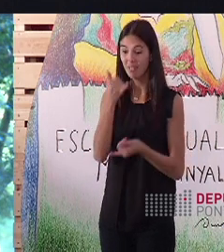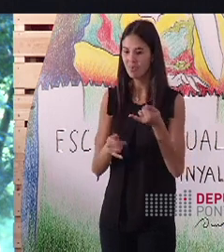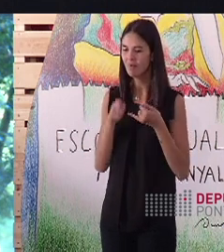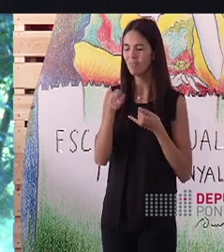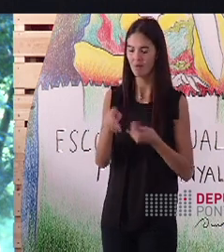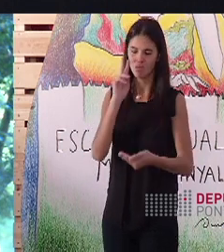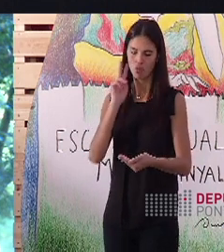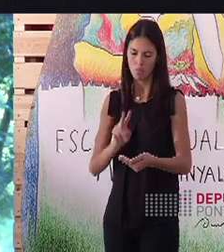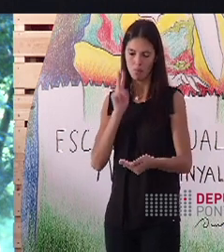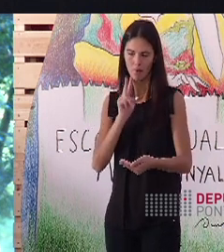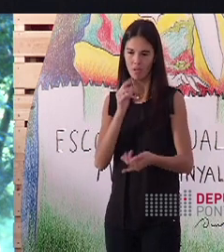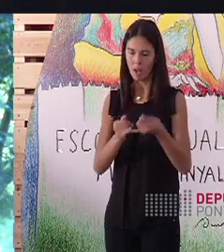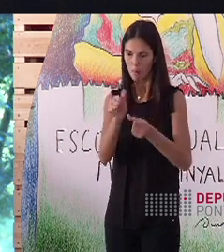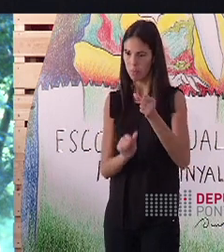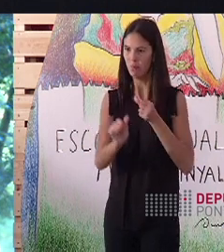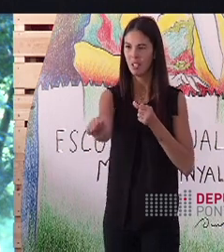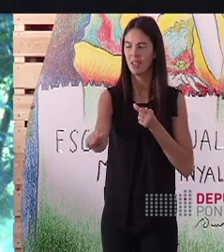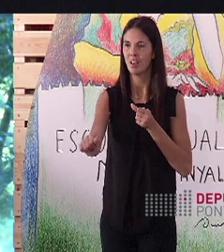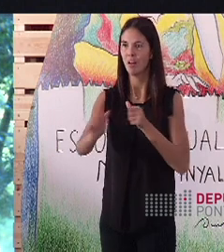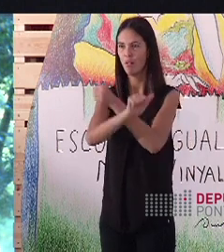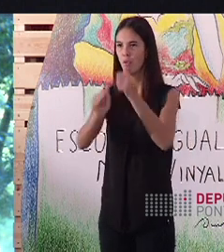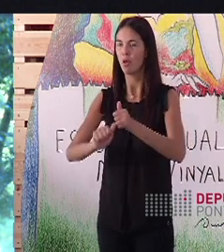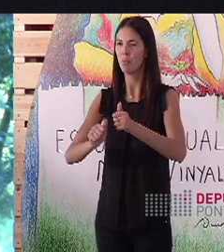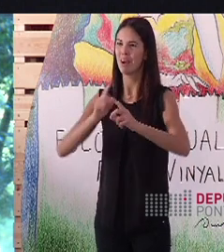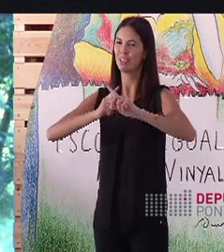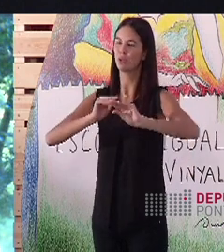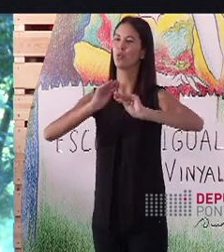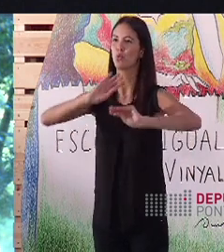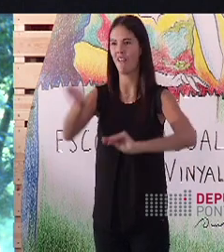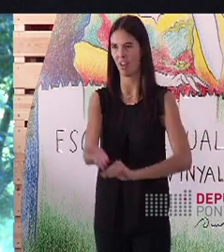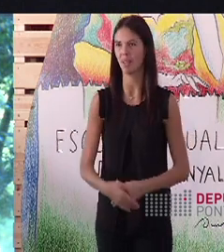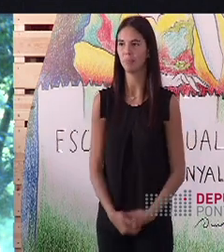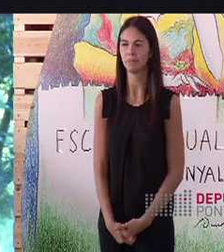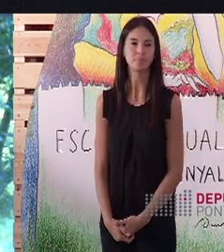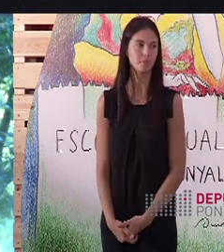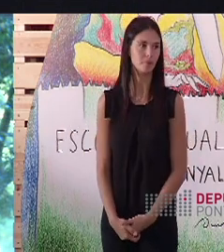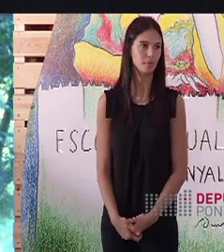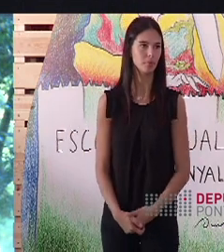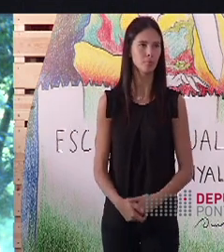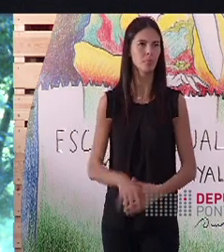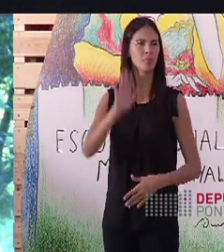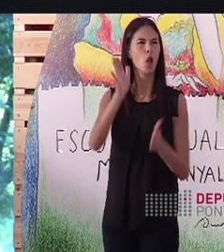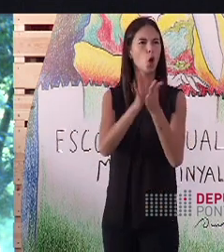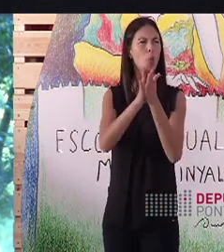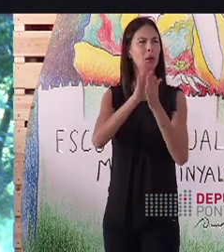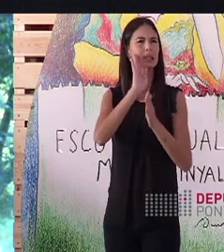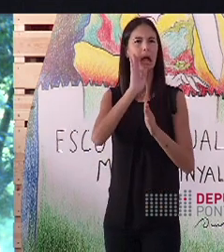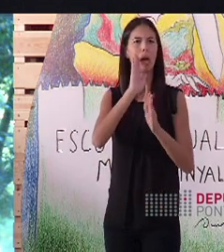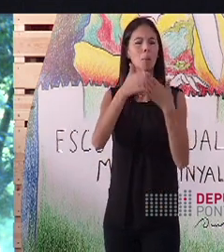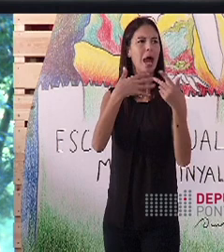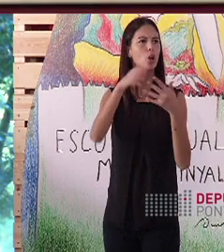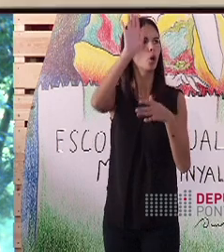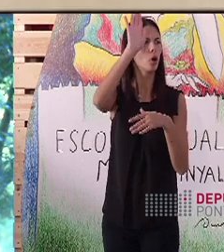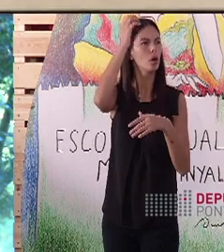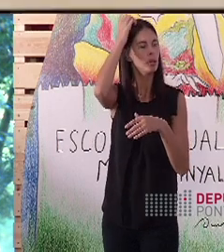su manera de vivir la sexualidad en el futuro. Había por allí otra compañera antes que tenía mal